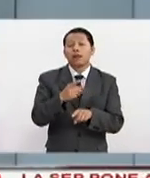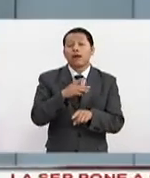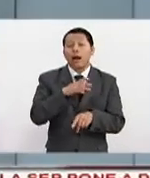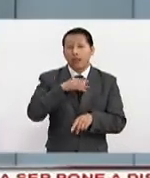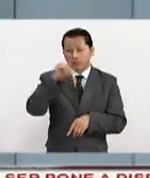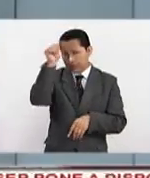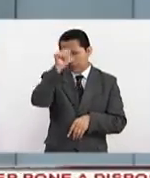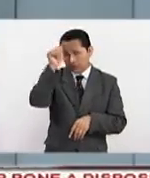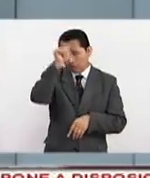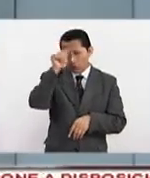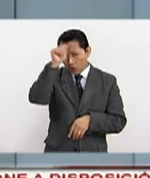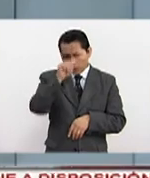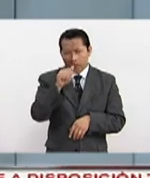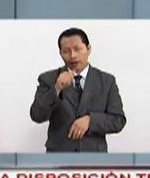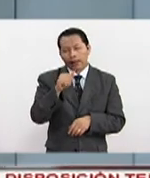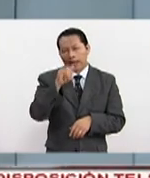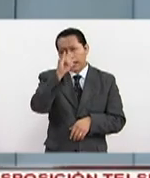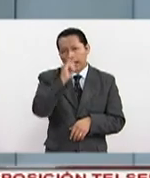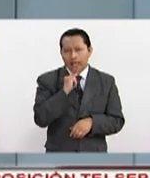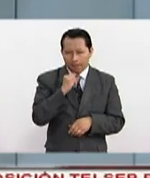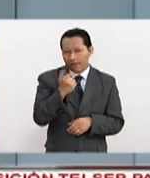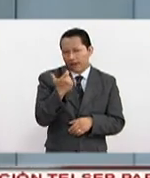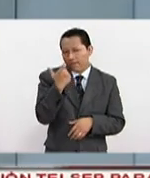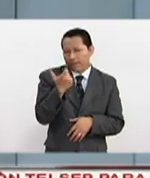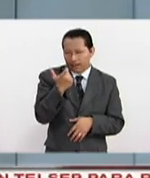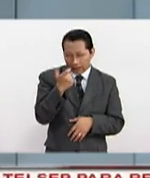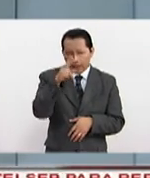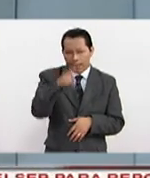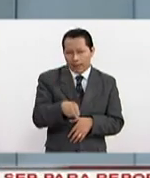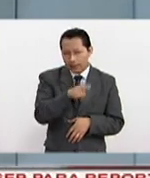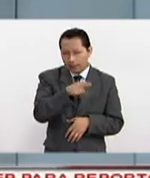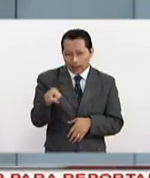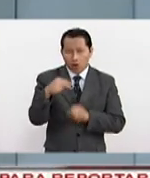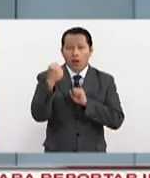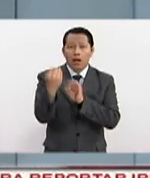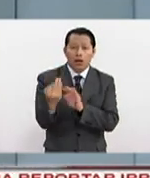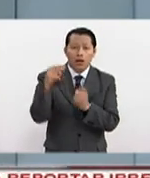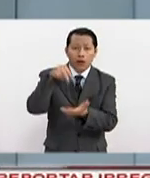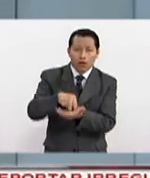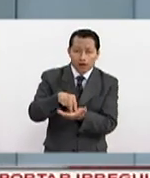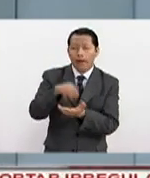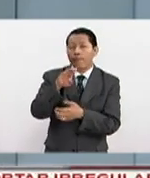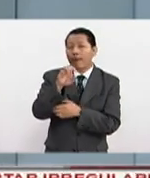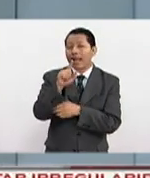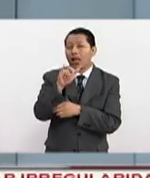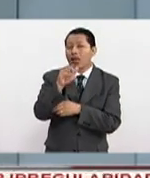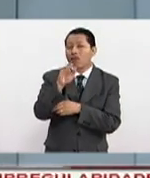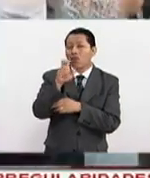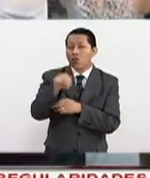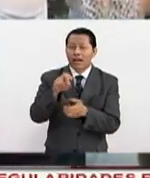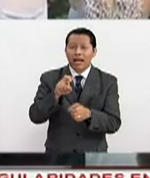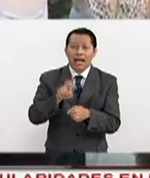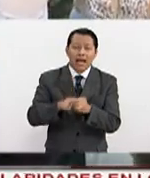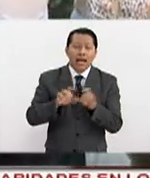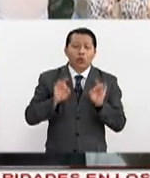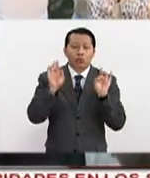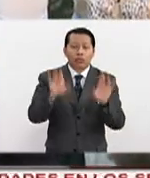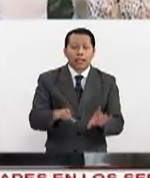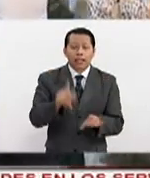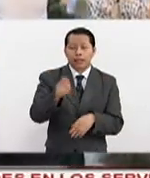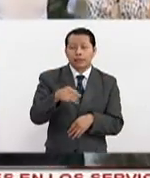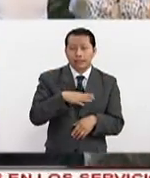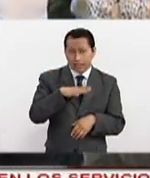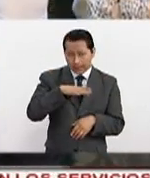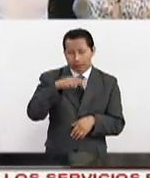jefe de finanzas del Vaticano, compareció ante un tribunal de Melbourne, en Australia. De acuerdo con la policía, el